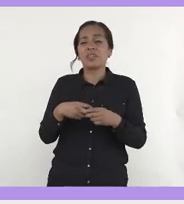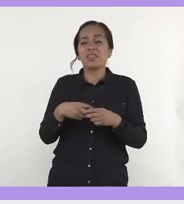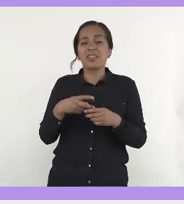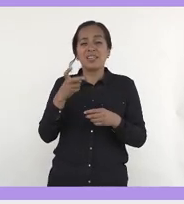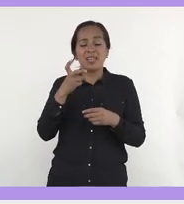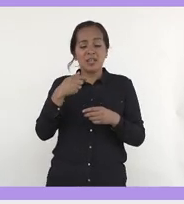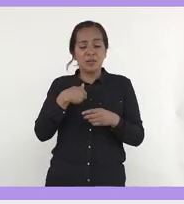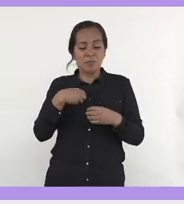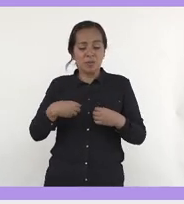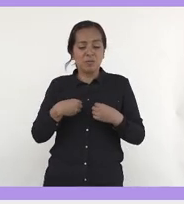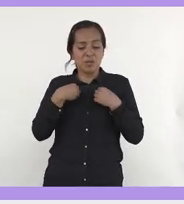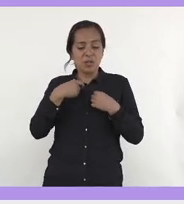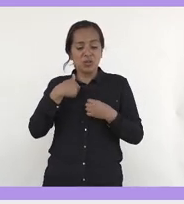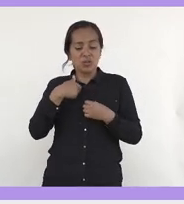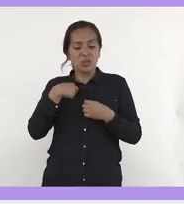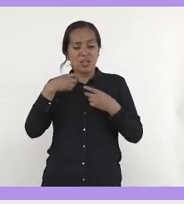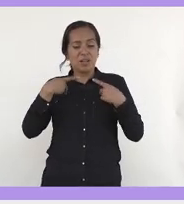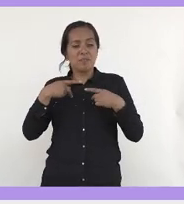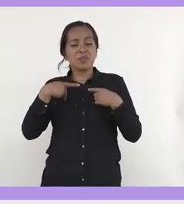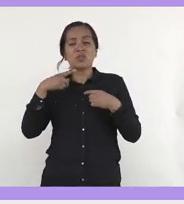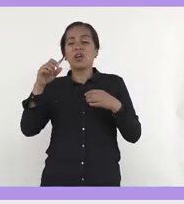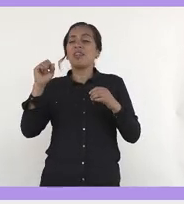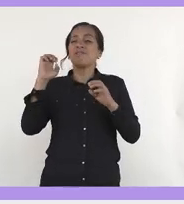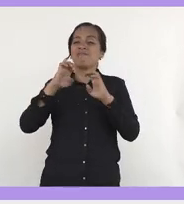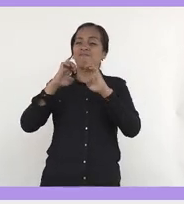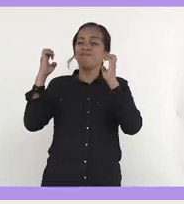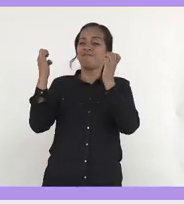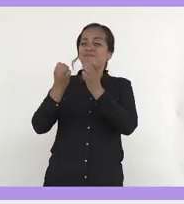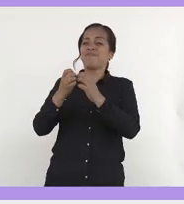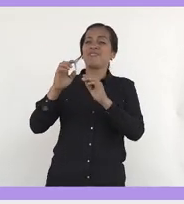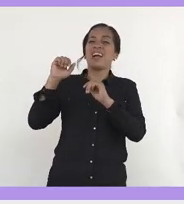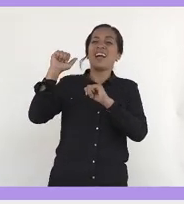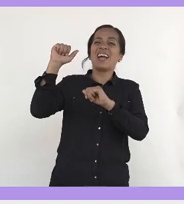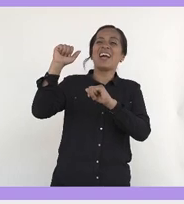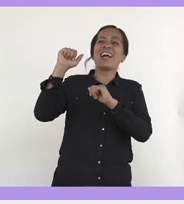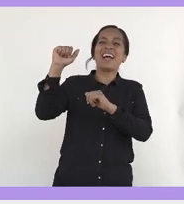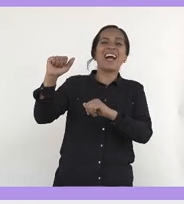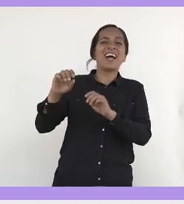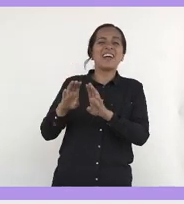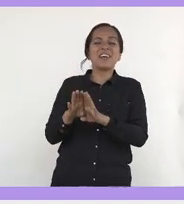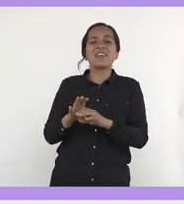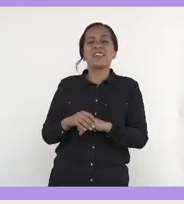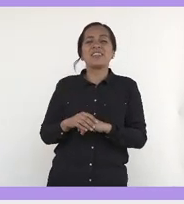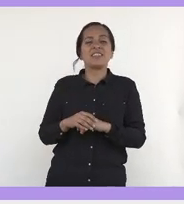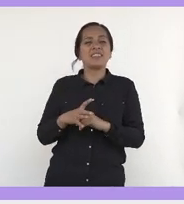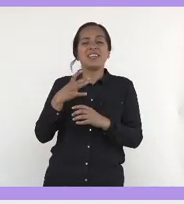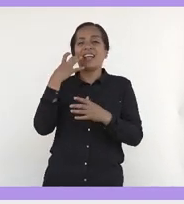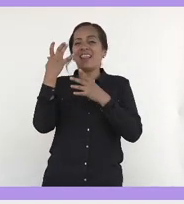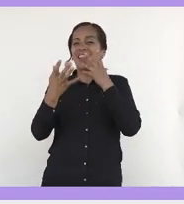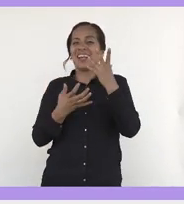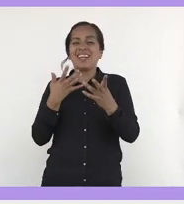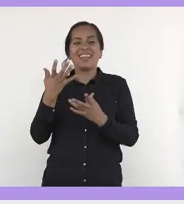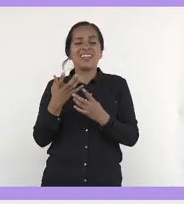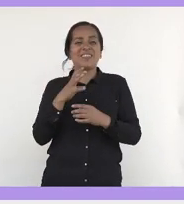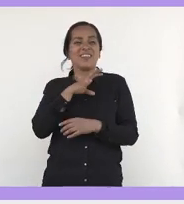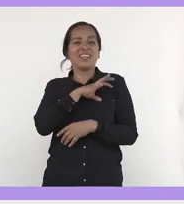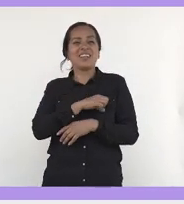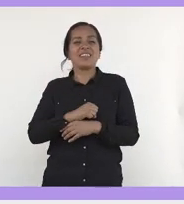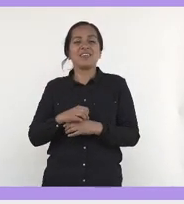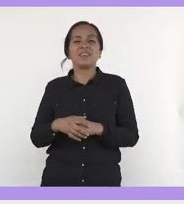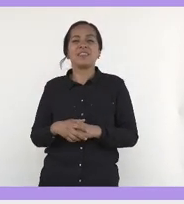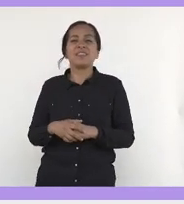en mi vida yo era la persona que estaba en los estadios gritando en plan nadie me grabe muy así yo no sé si tú me hayas oído en tu